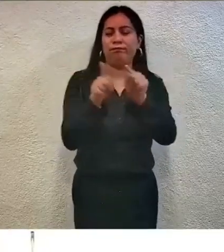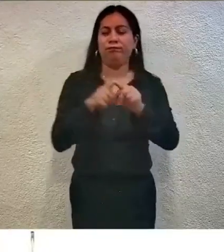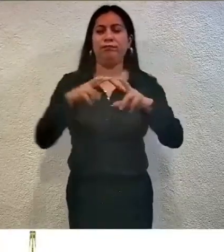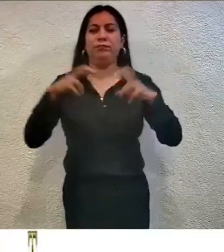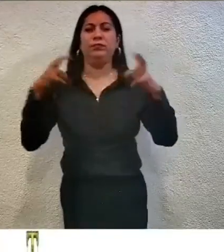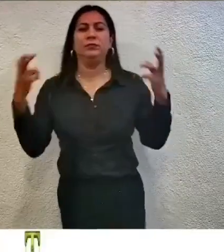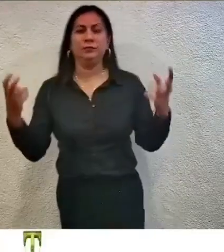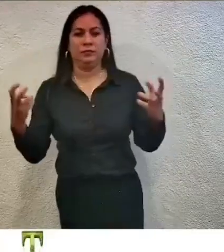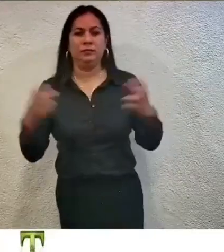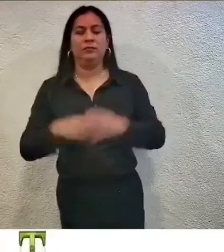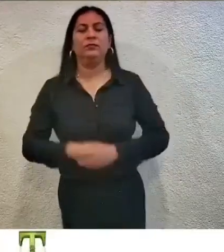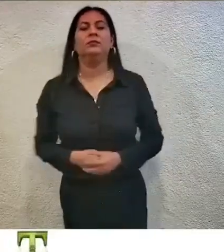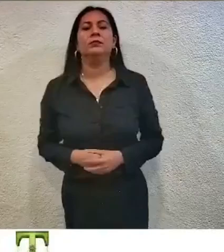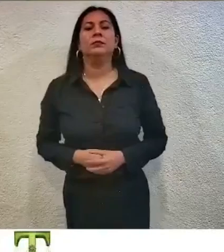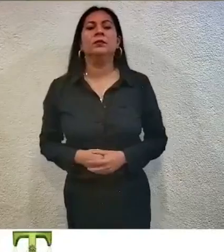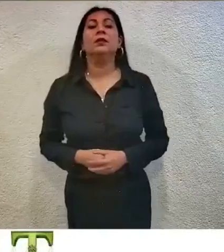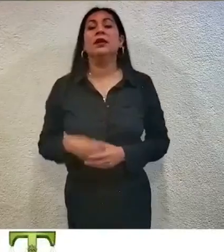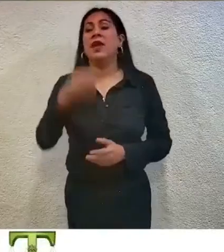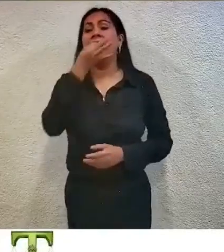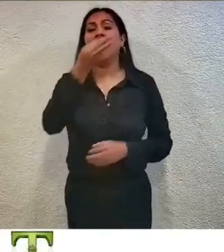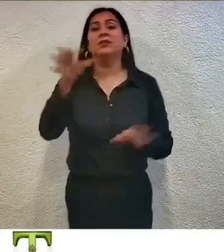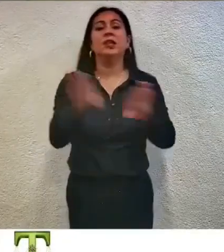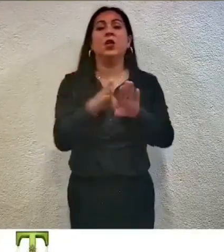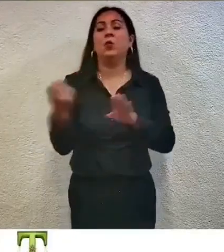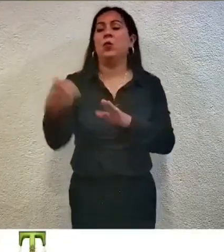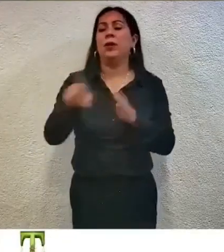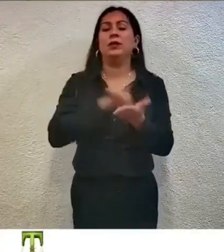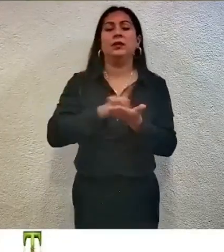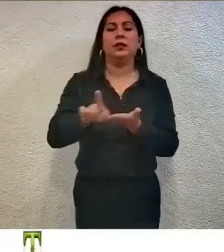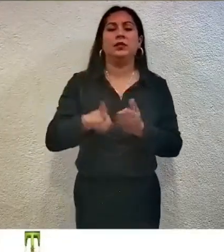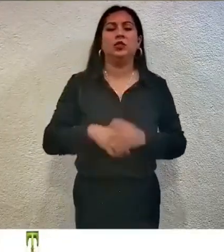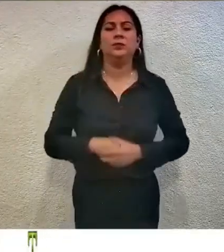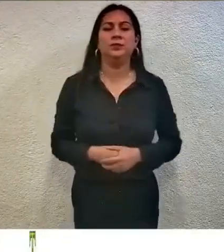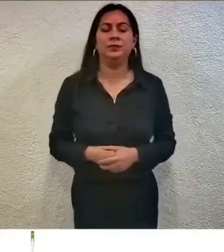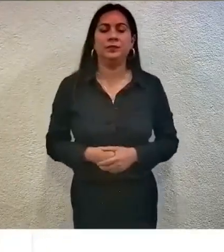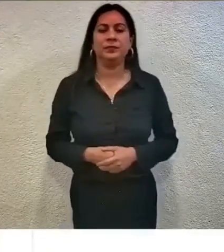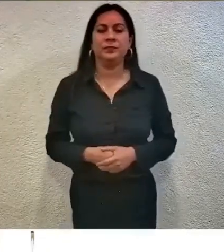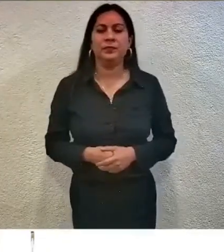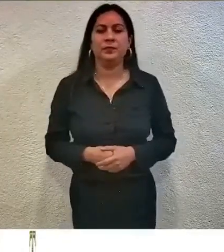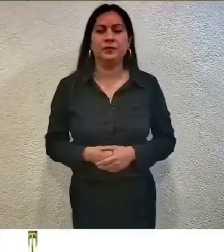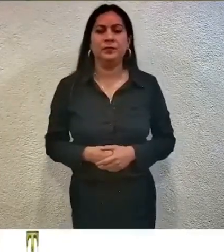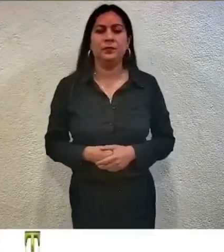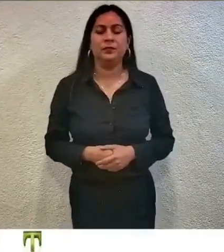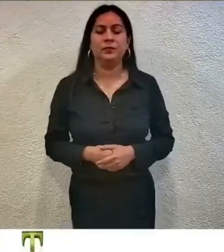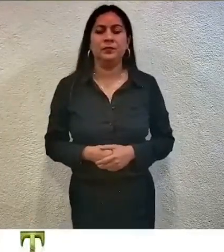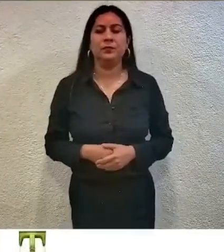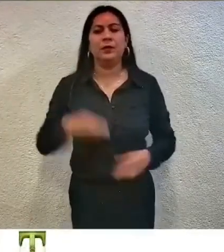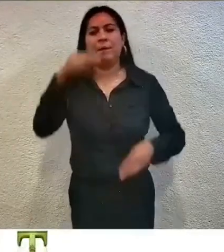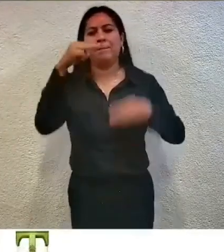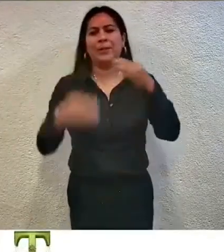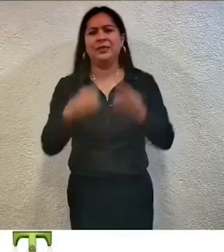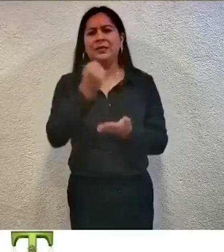recabar las firmas a la conclusión de la presente sesión y notifíquese como en derecho corresponde.